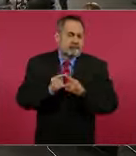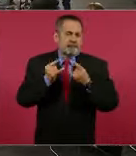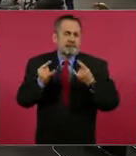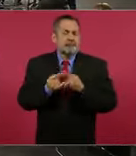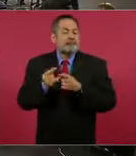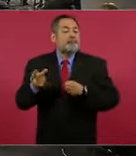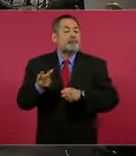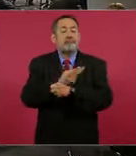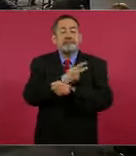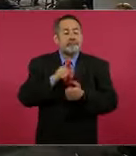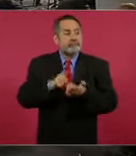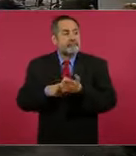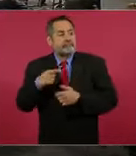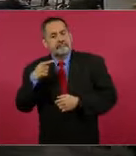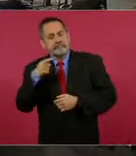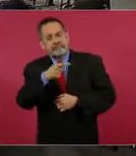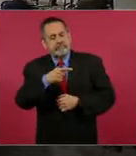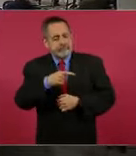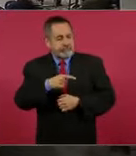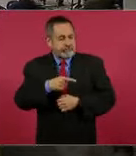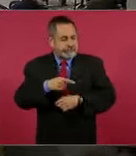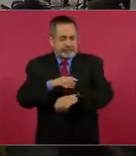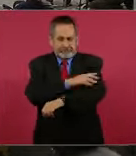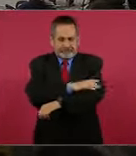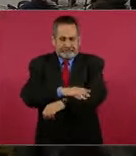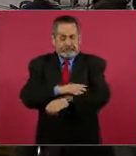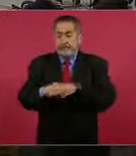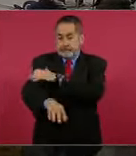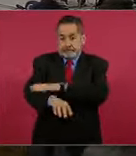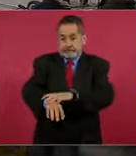sucedió después de que perdió su brazo derecho